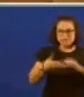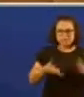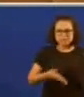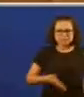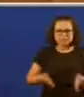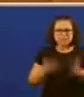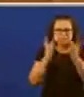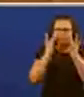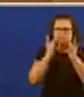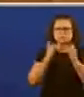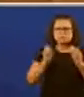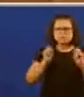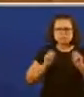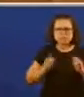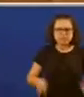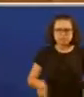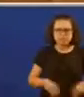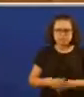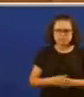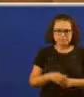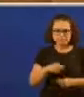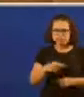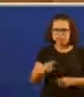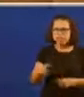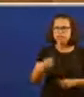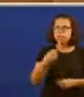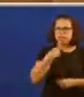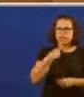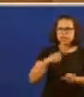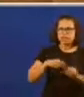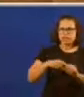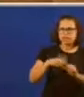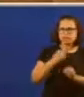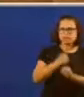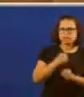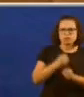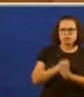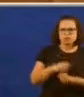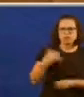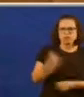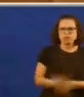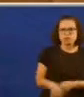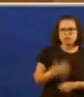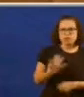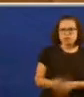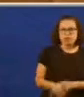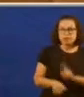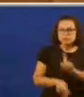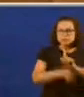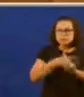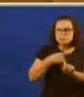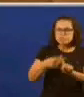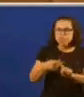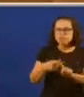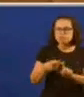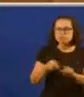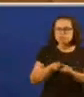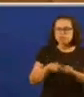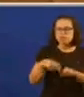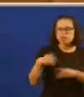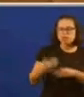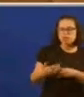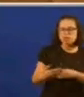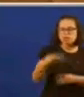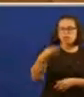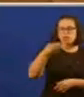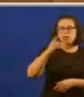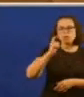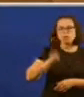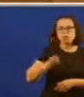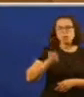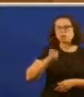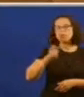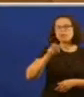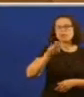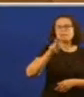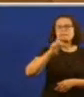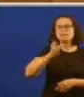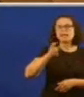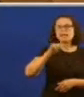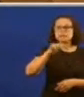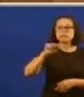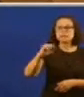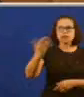sanear unha perda importante de empregos e moitas incógnitas sobre como afectará o Brexit a nosa pesca